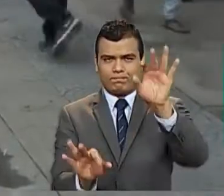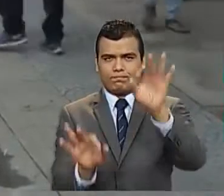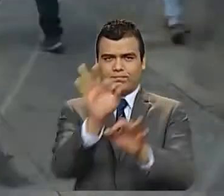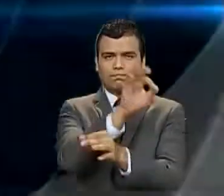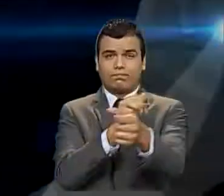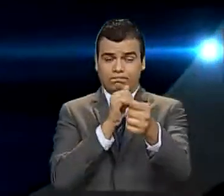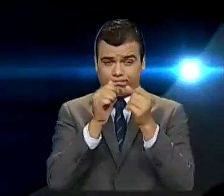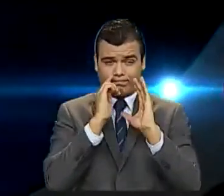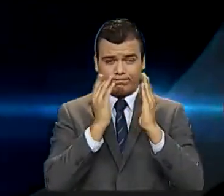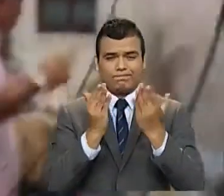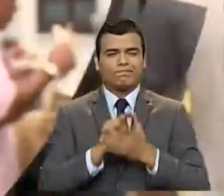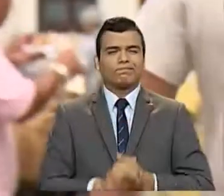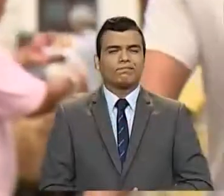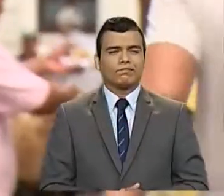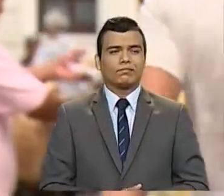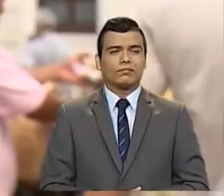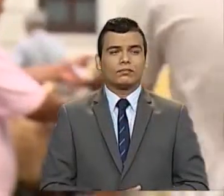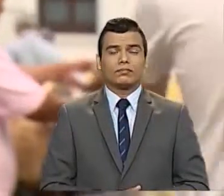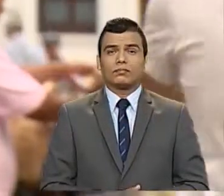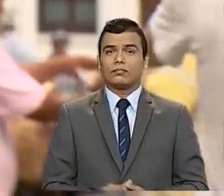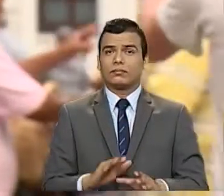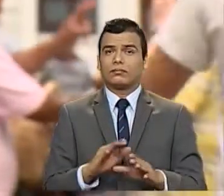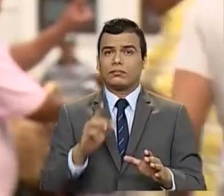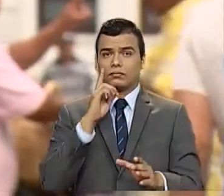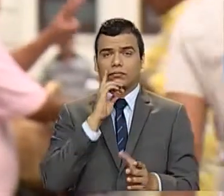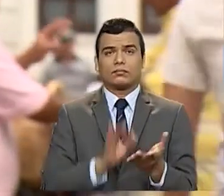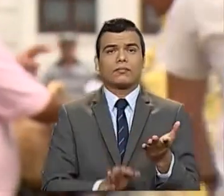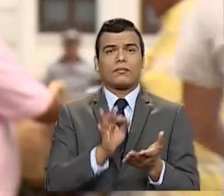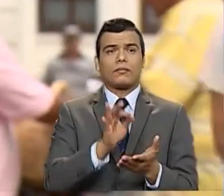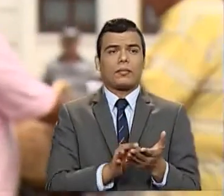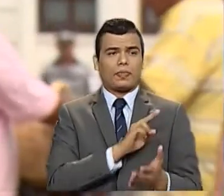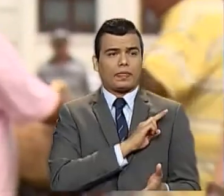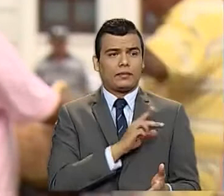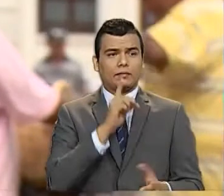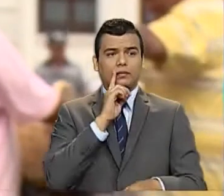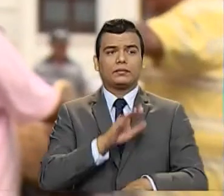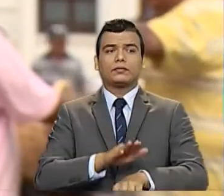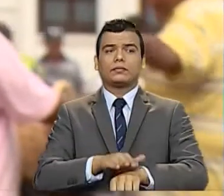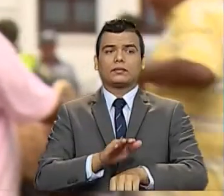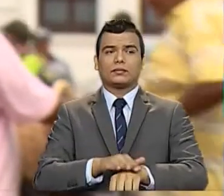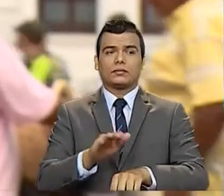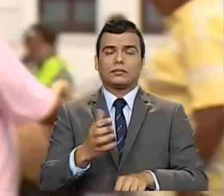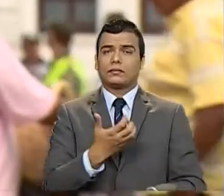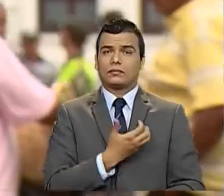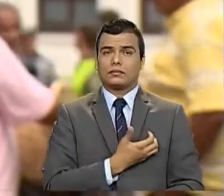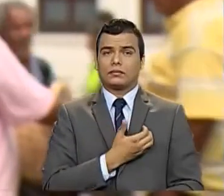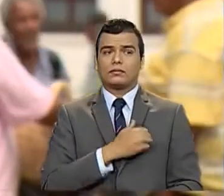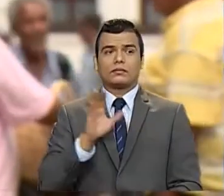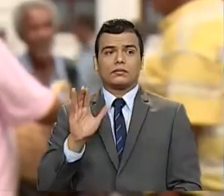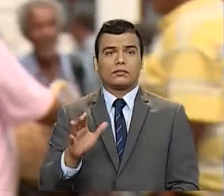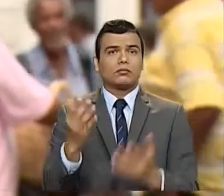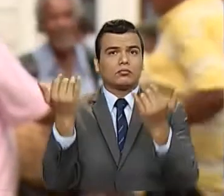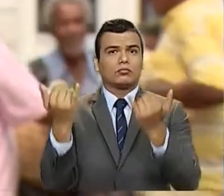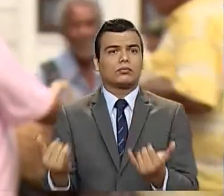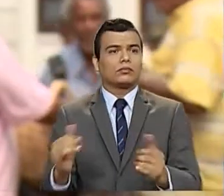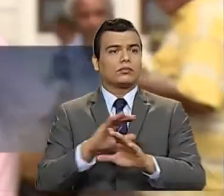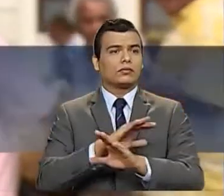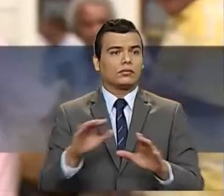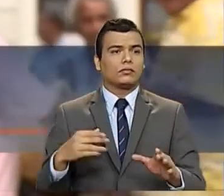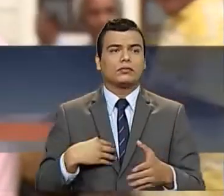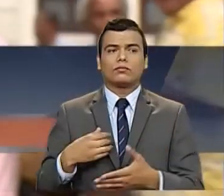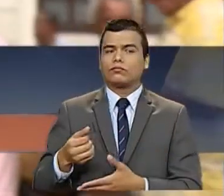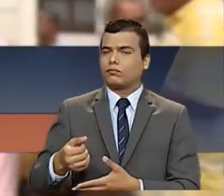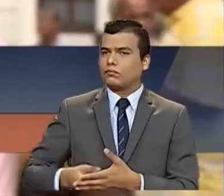Telepacífico Noticias. Volviendo aquí a la capital del Valle del Cauca, hay que decir que la administración municipal en estos momentos está